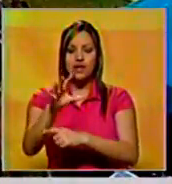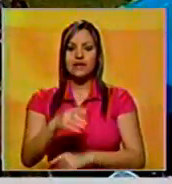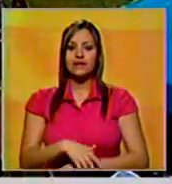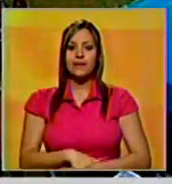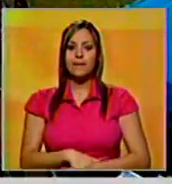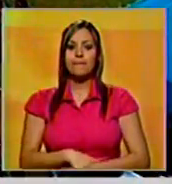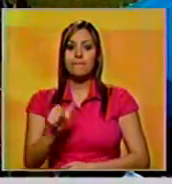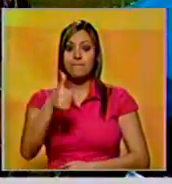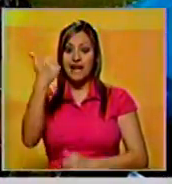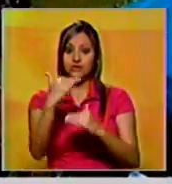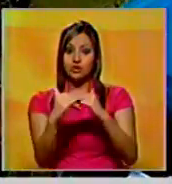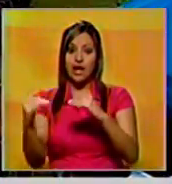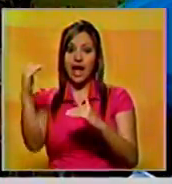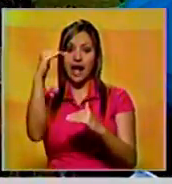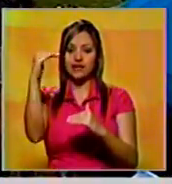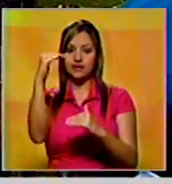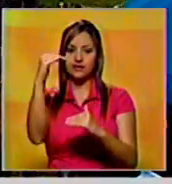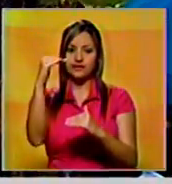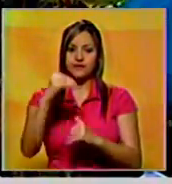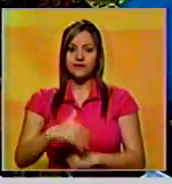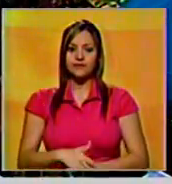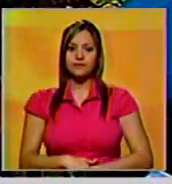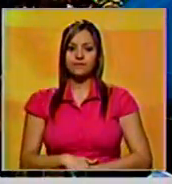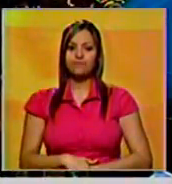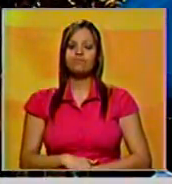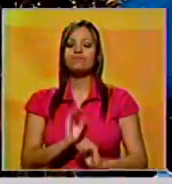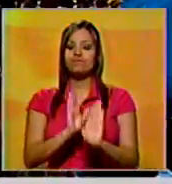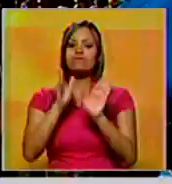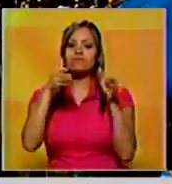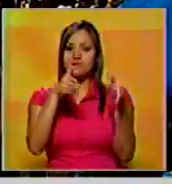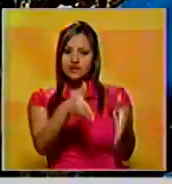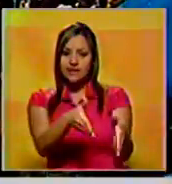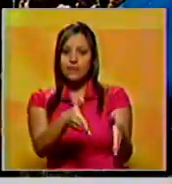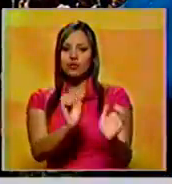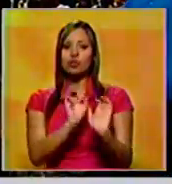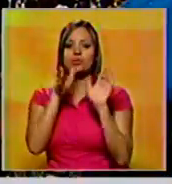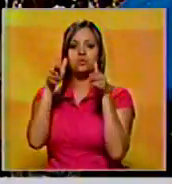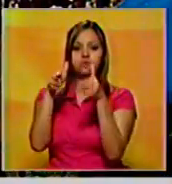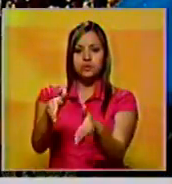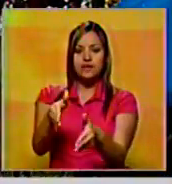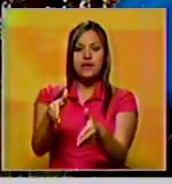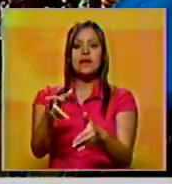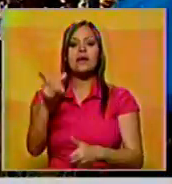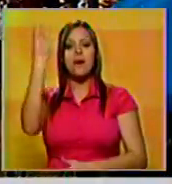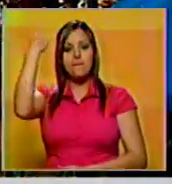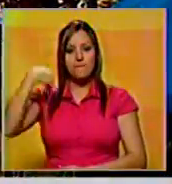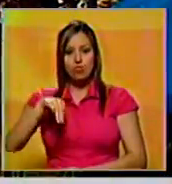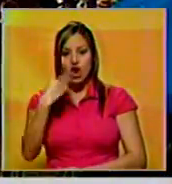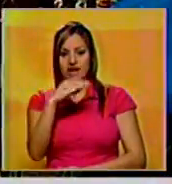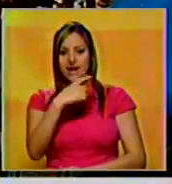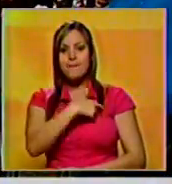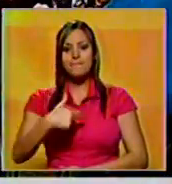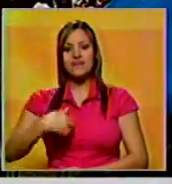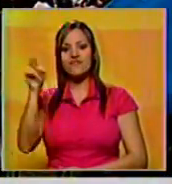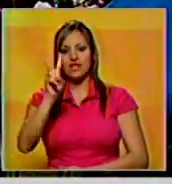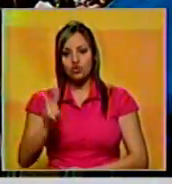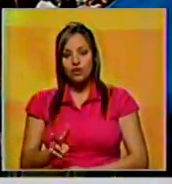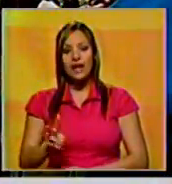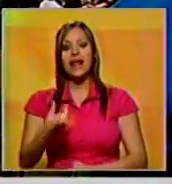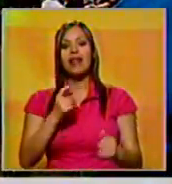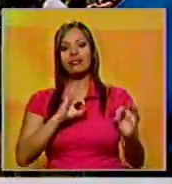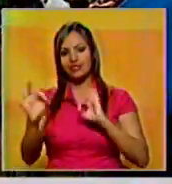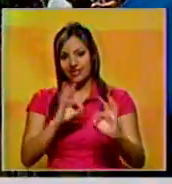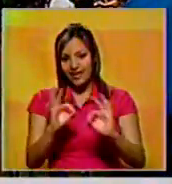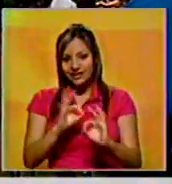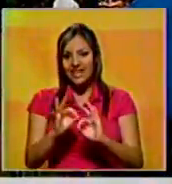parte más alta donde van a ser sepultados los cuerpos de la actriz y Miss Venezuela 2004,